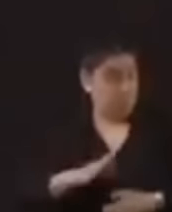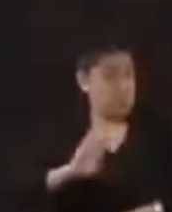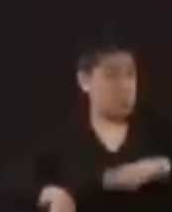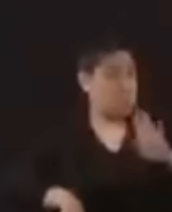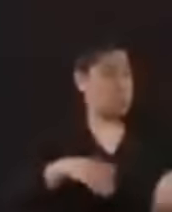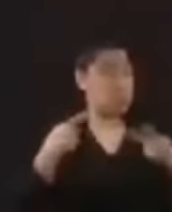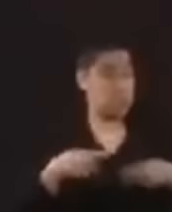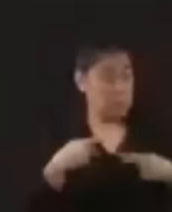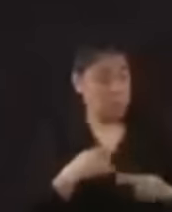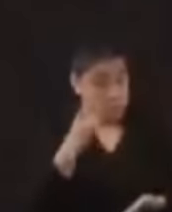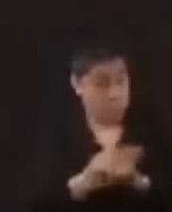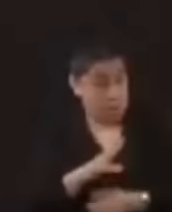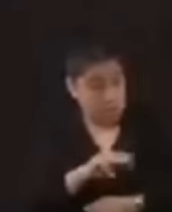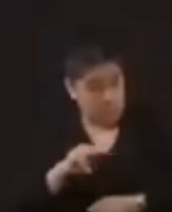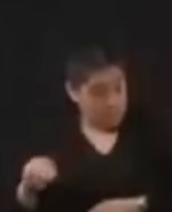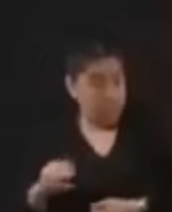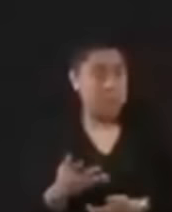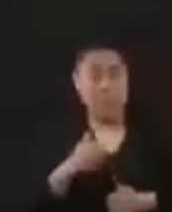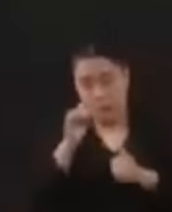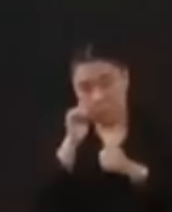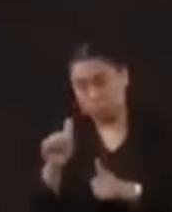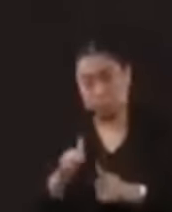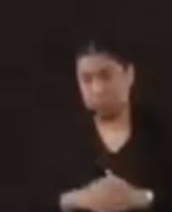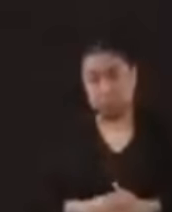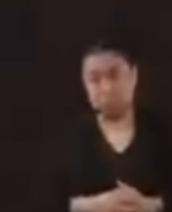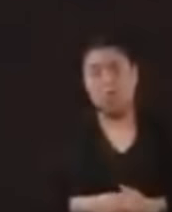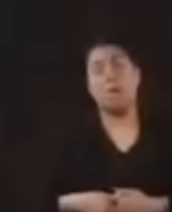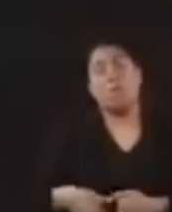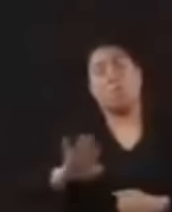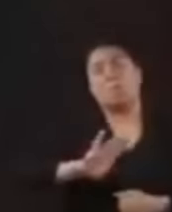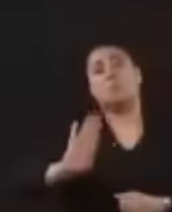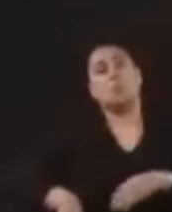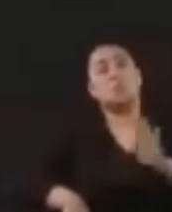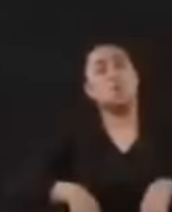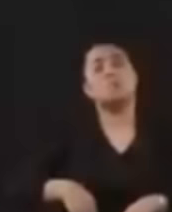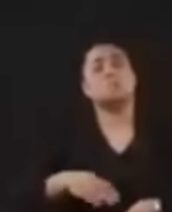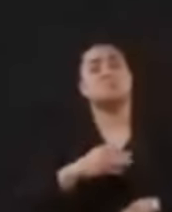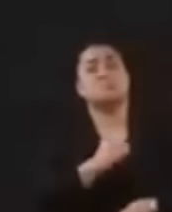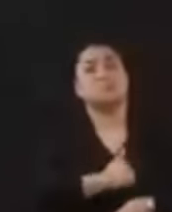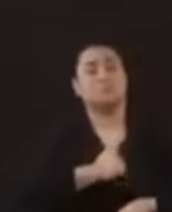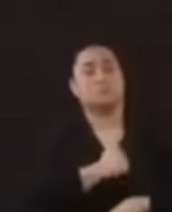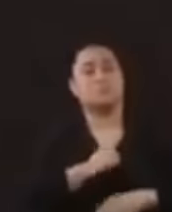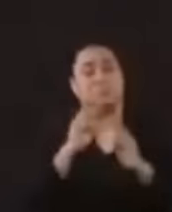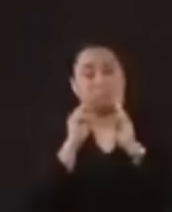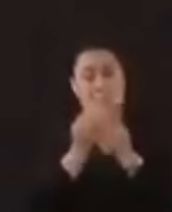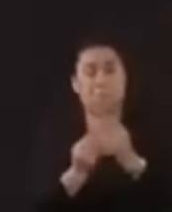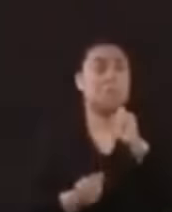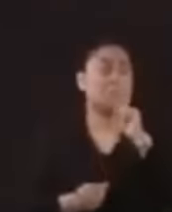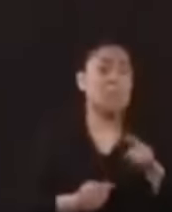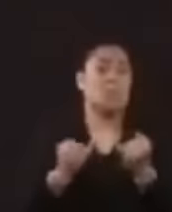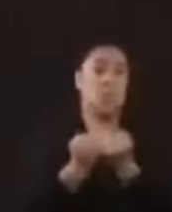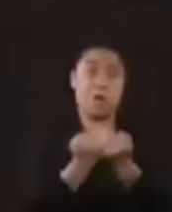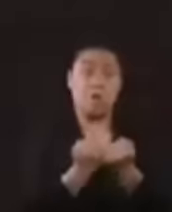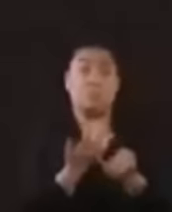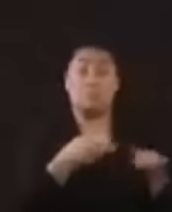Michoacán, no solo a los que no acompañan y dejan morir en las garras del narco, sino a los que no le dan mantenimiento al